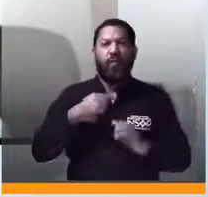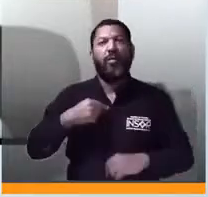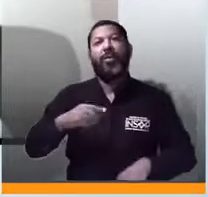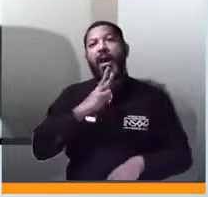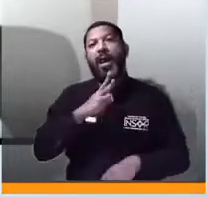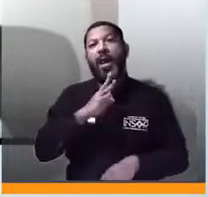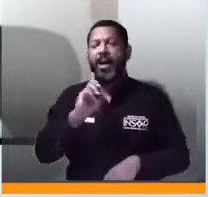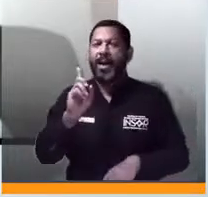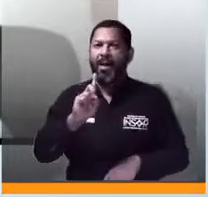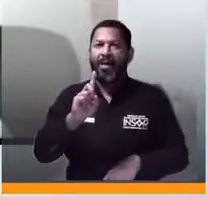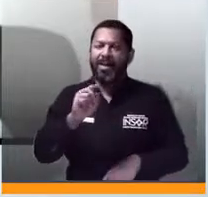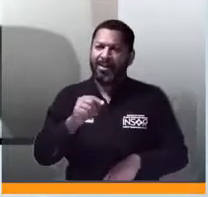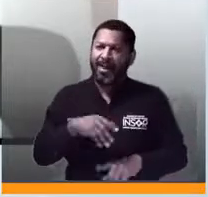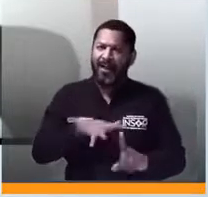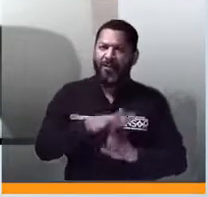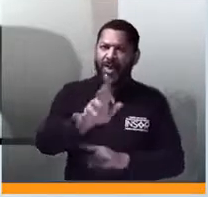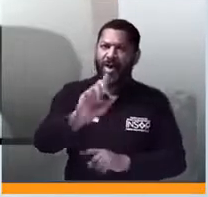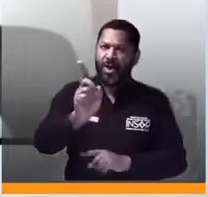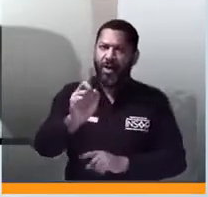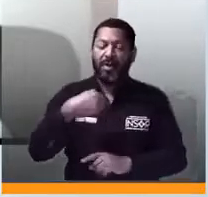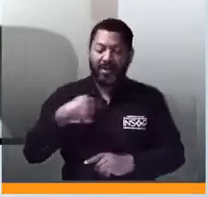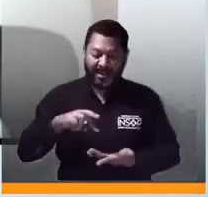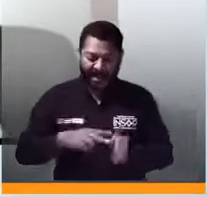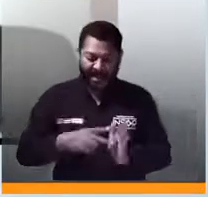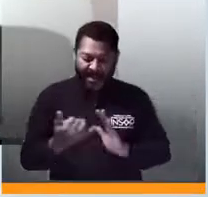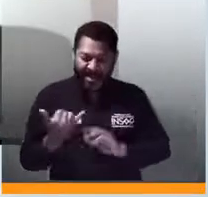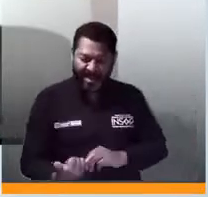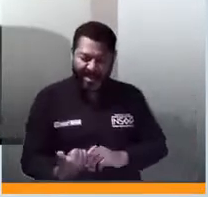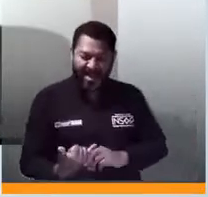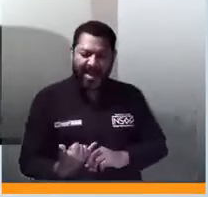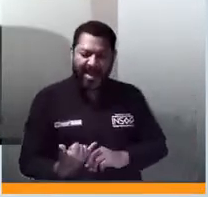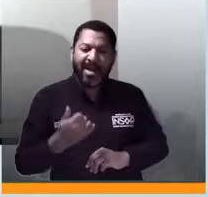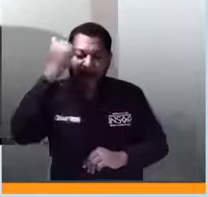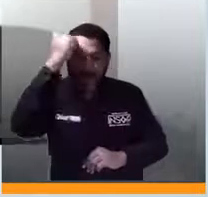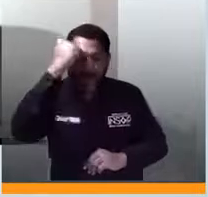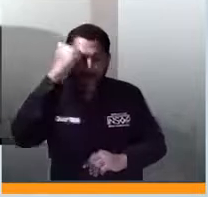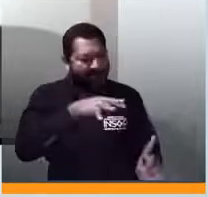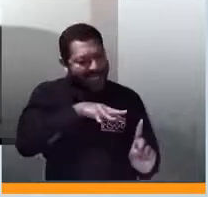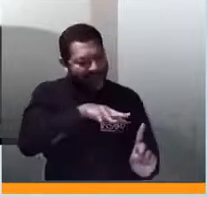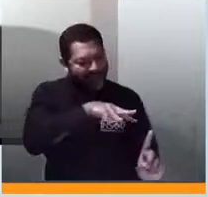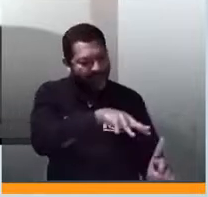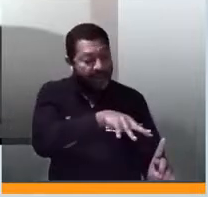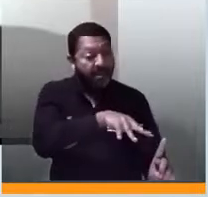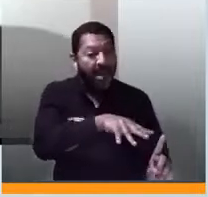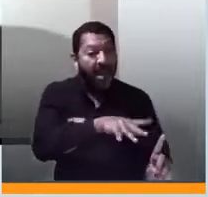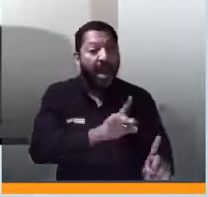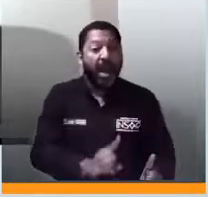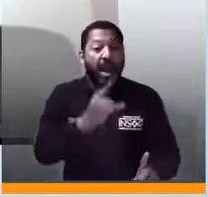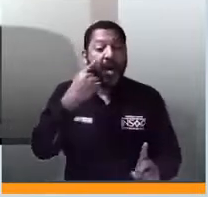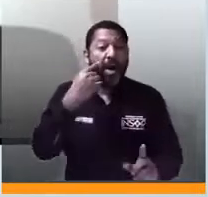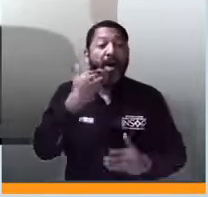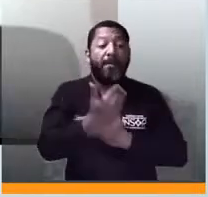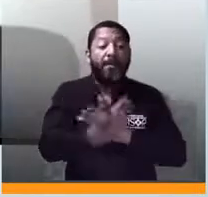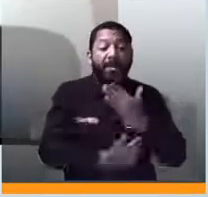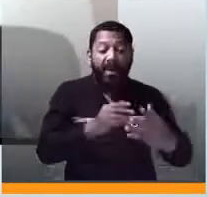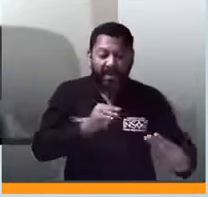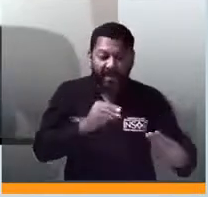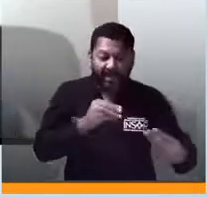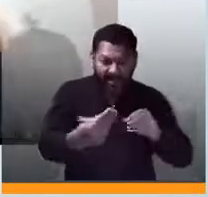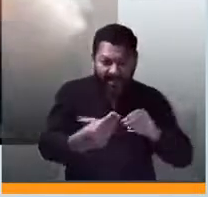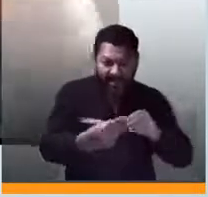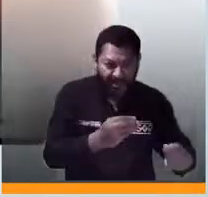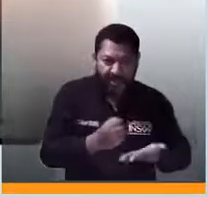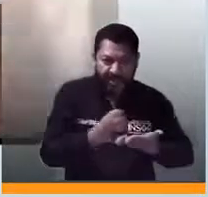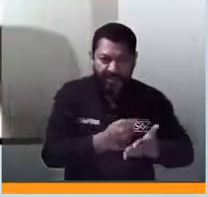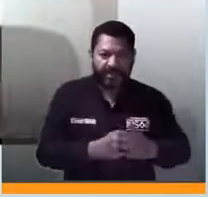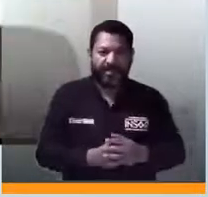líder en este proceso formativo. Tengan en cuenta mucho el tema de la flexibilización del proceso. Tienen